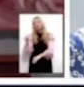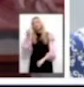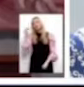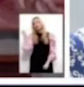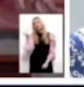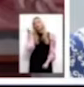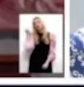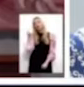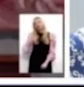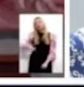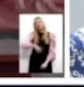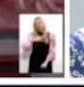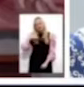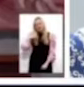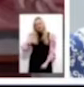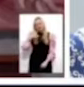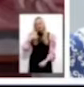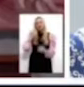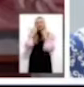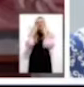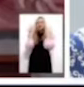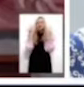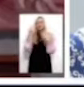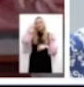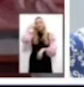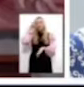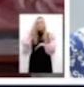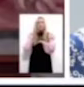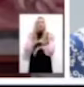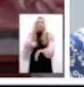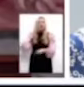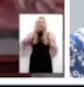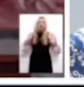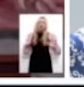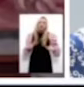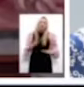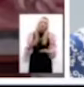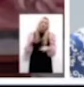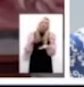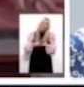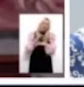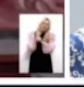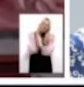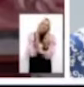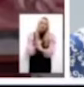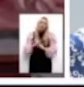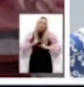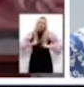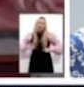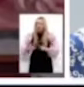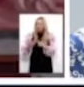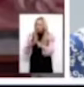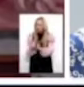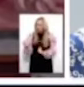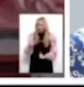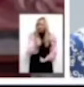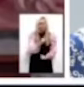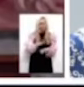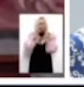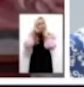la Cámara va a conocer, va a discutir y después va a aprobar. Entonces, este intento, digamos,